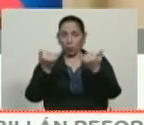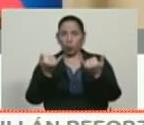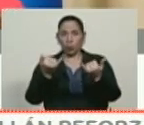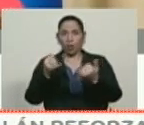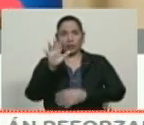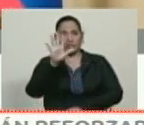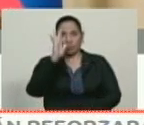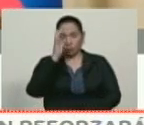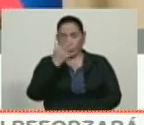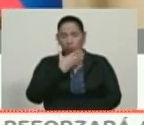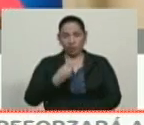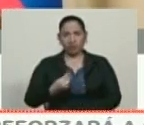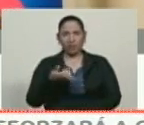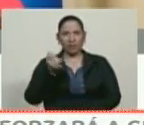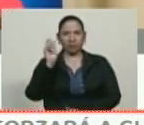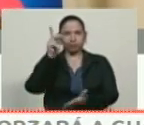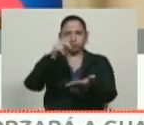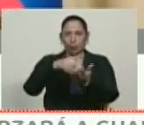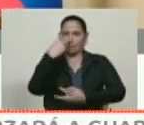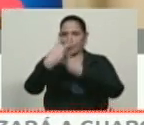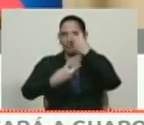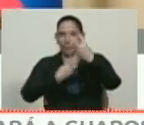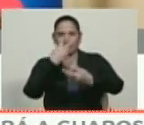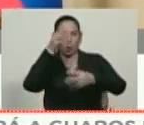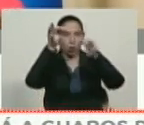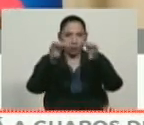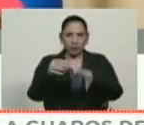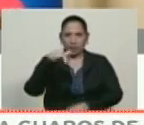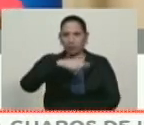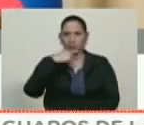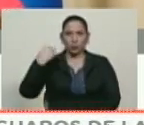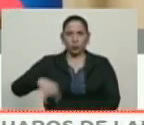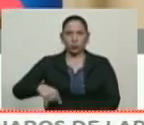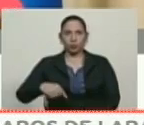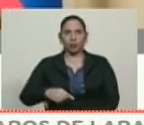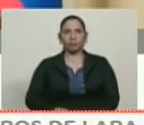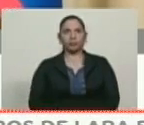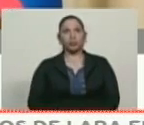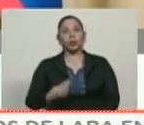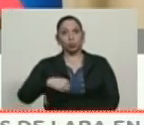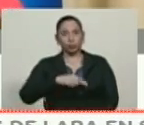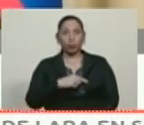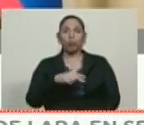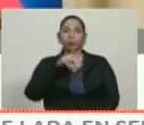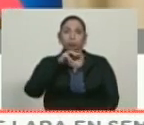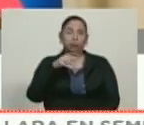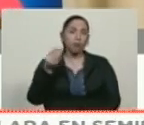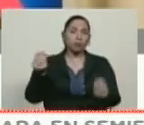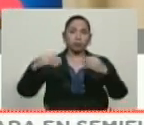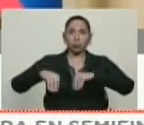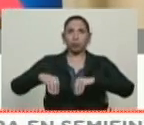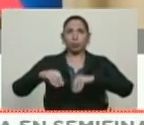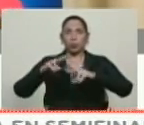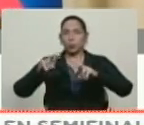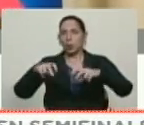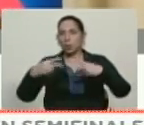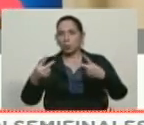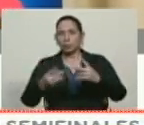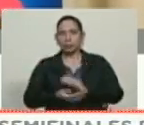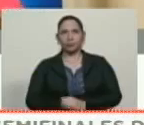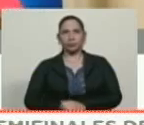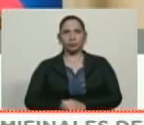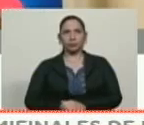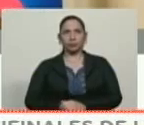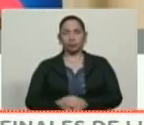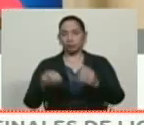de diciembre, estuvo el presidente Nicolás Maduro en visita oficial acá, y bueno, ahí hablamos de nuevos acuerdos, se suscribieron nuevos acuerdos, y ya nos